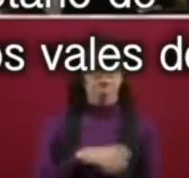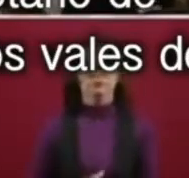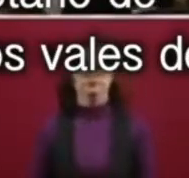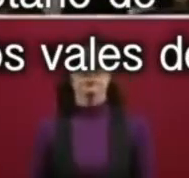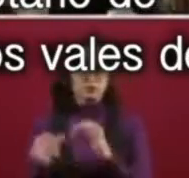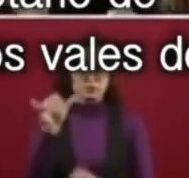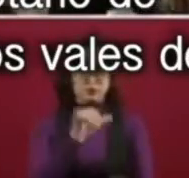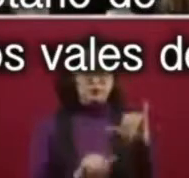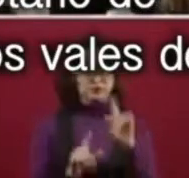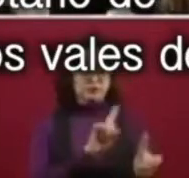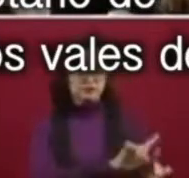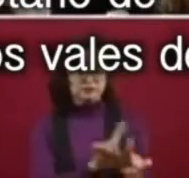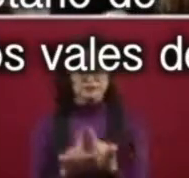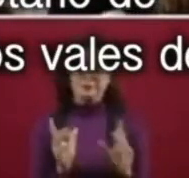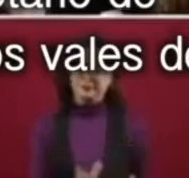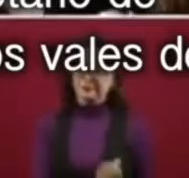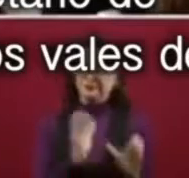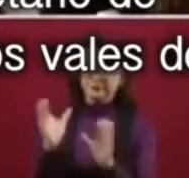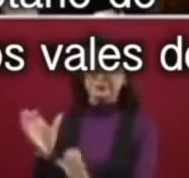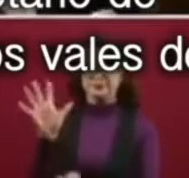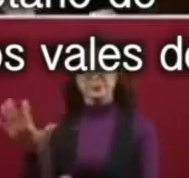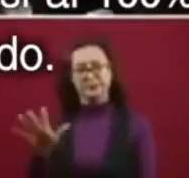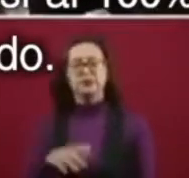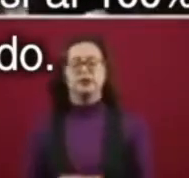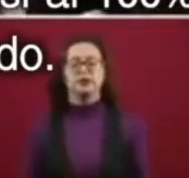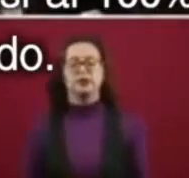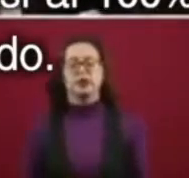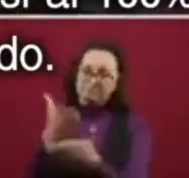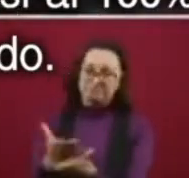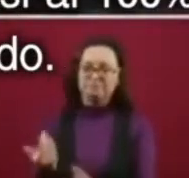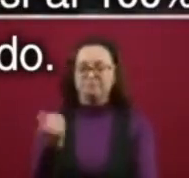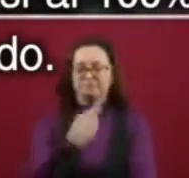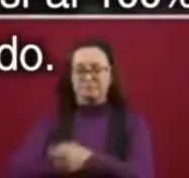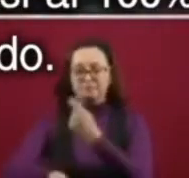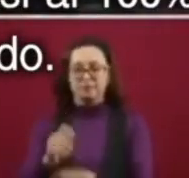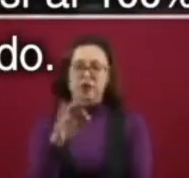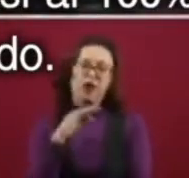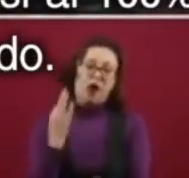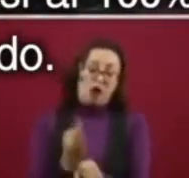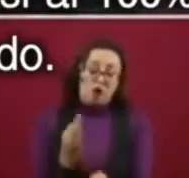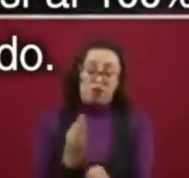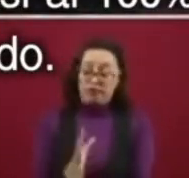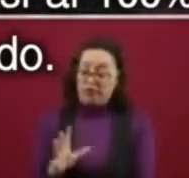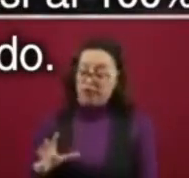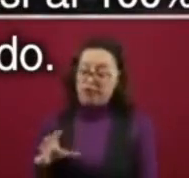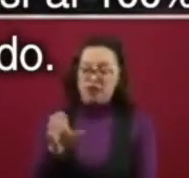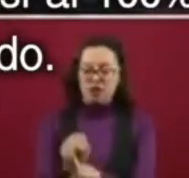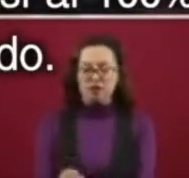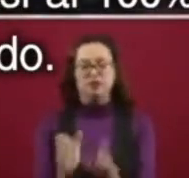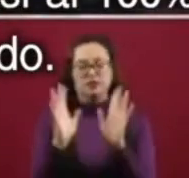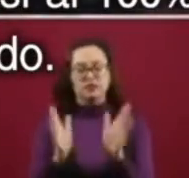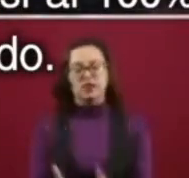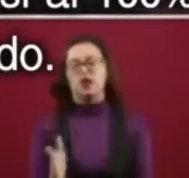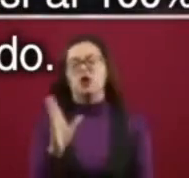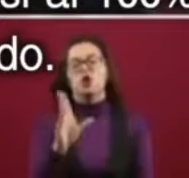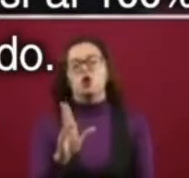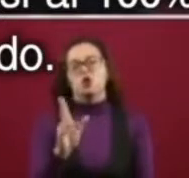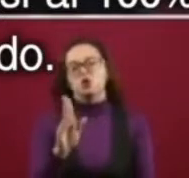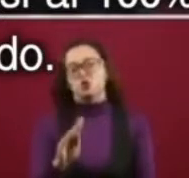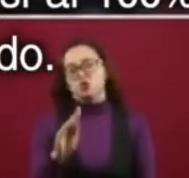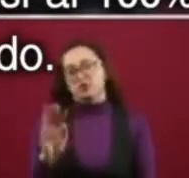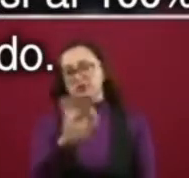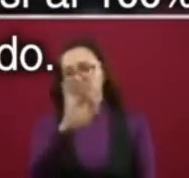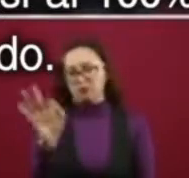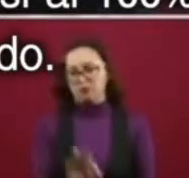el secretario de Agricultura, Víctor Villalobos, detalló que los vales de canje por fertilizantes se han entregado casi al 100% en